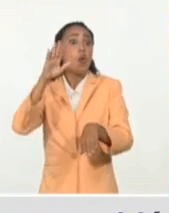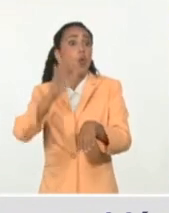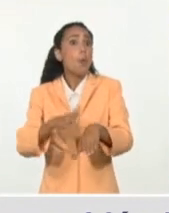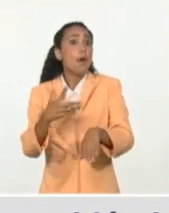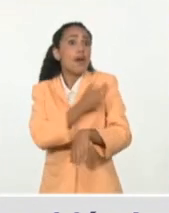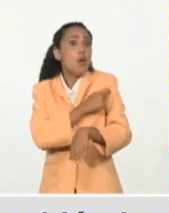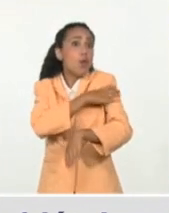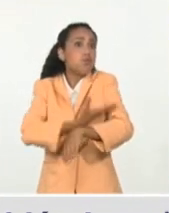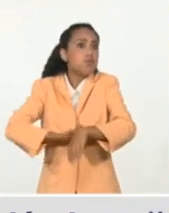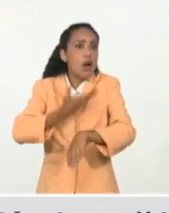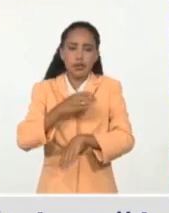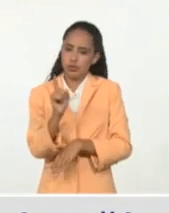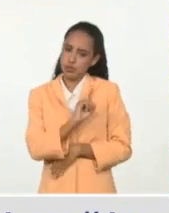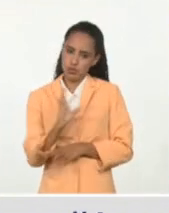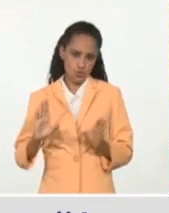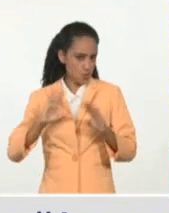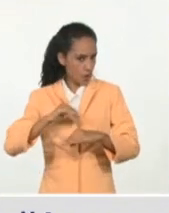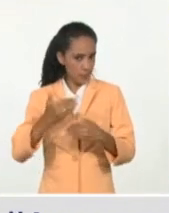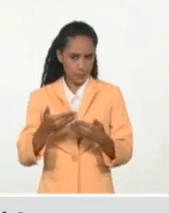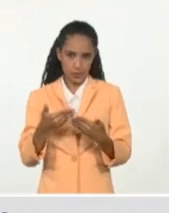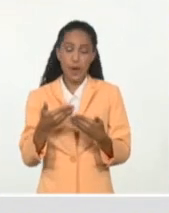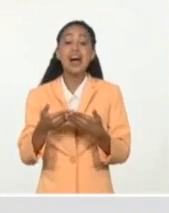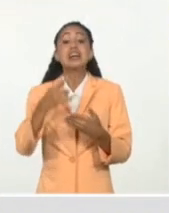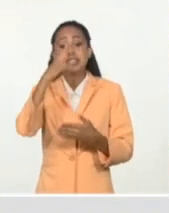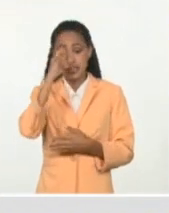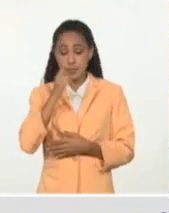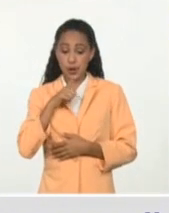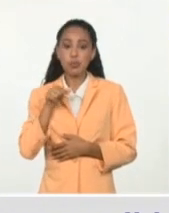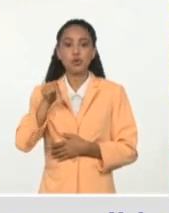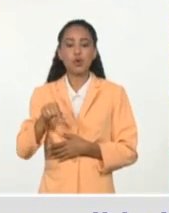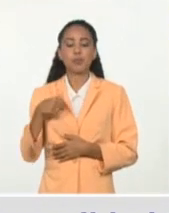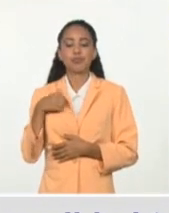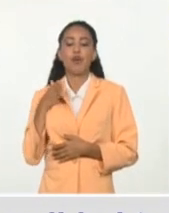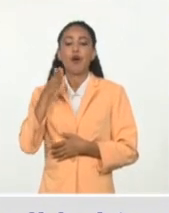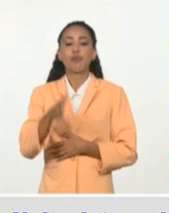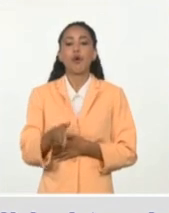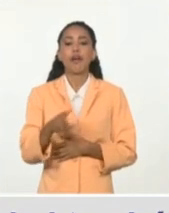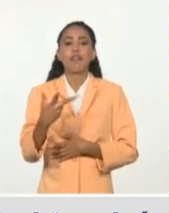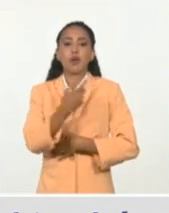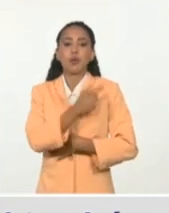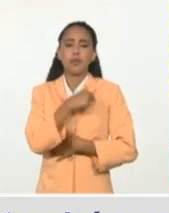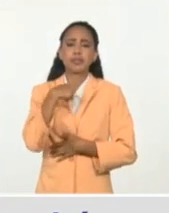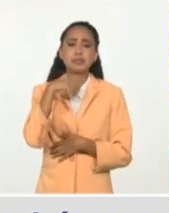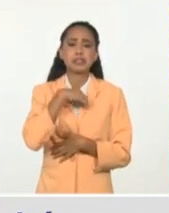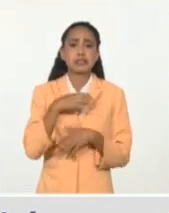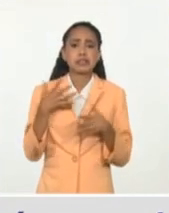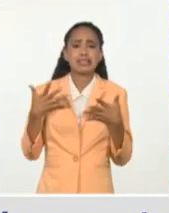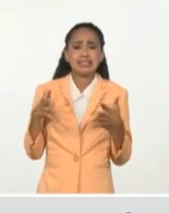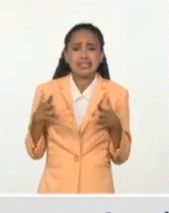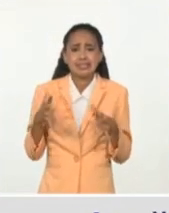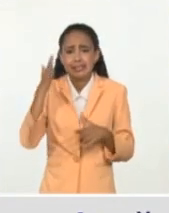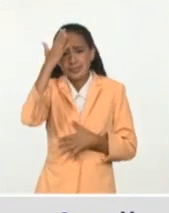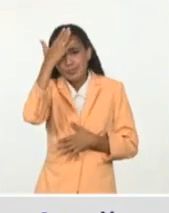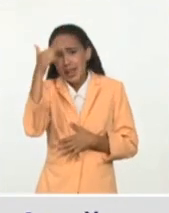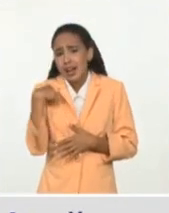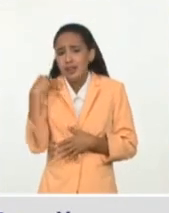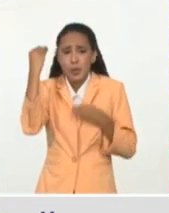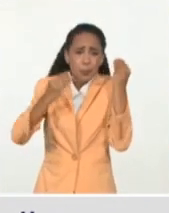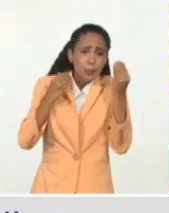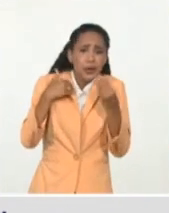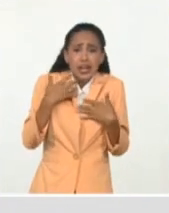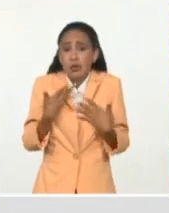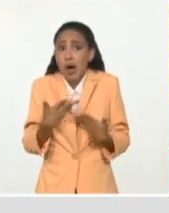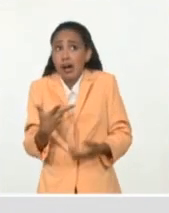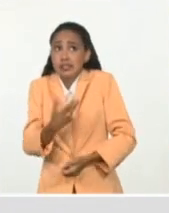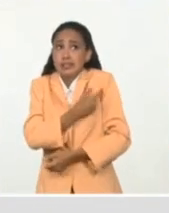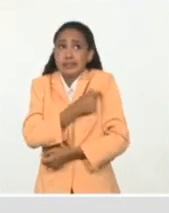por supuesto, hay un componente psicológico. La persona acude a vacunarse, está nerviosa, piensa que el producto que le van a administrar,